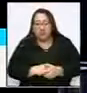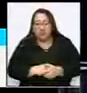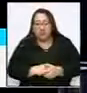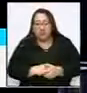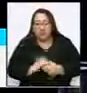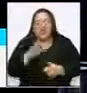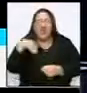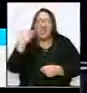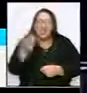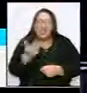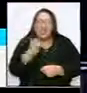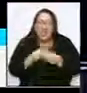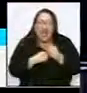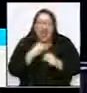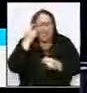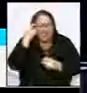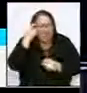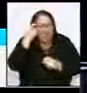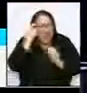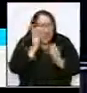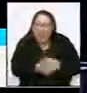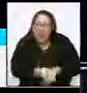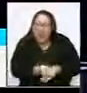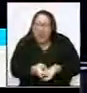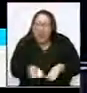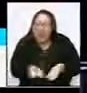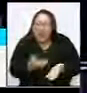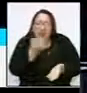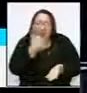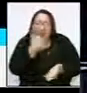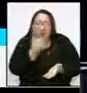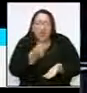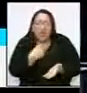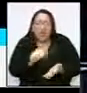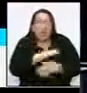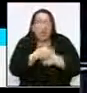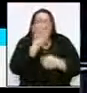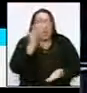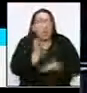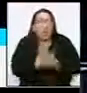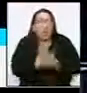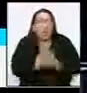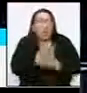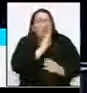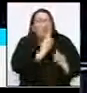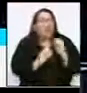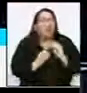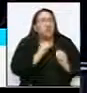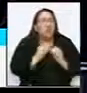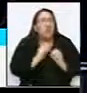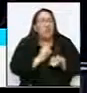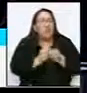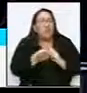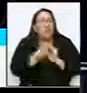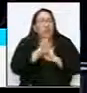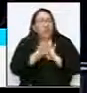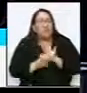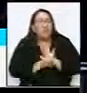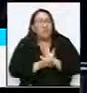Después de 3 siglos seguimos pensando, en forma errónea, que nuestros problemas los vamos a solucionar reformando la